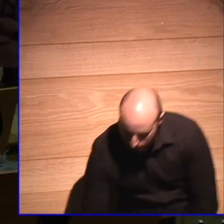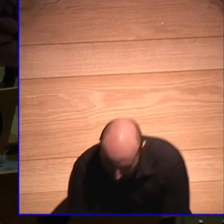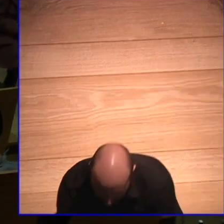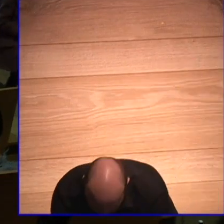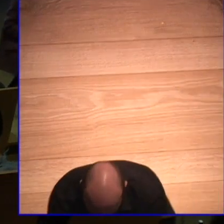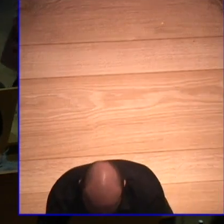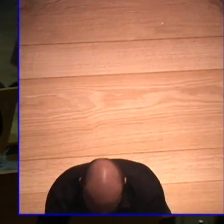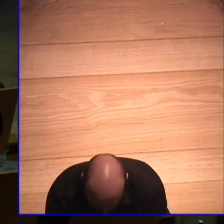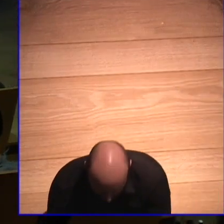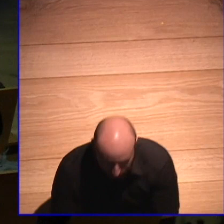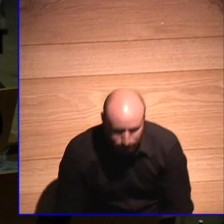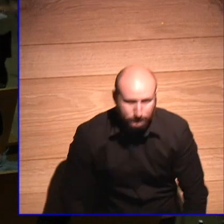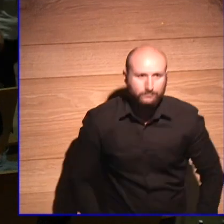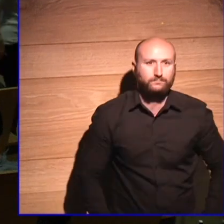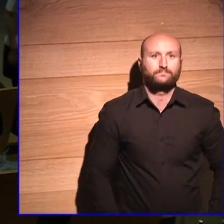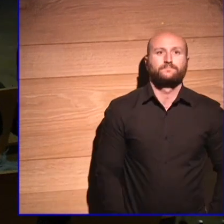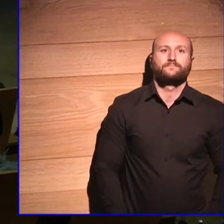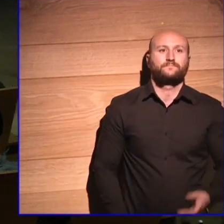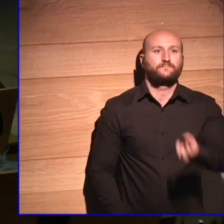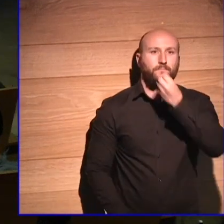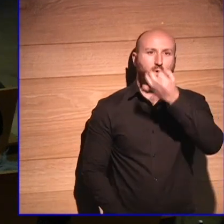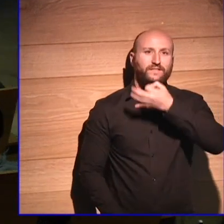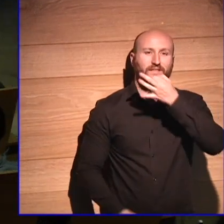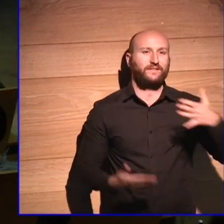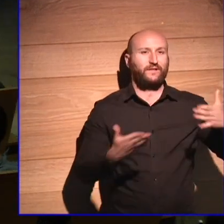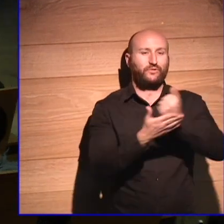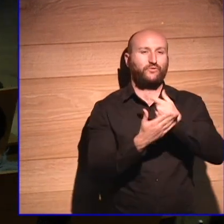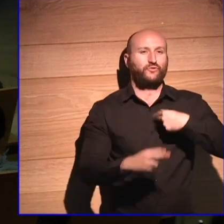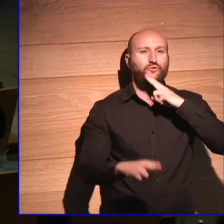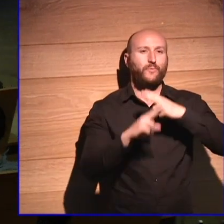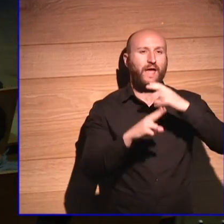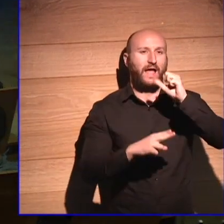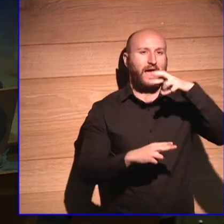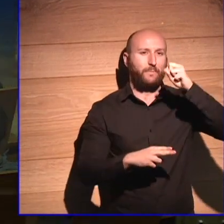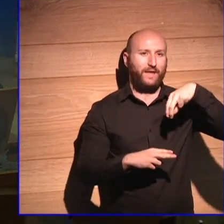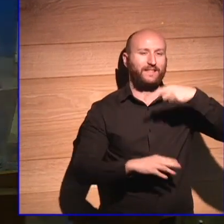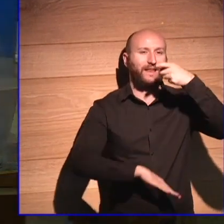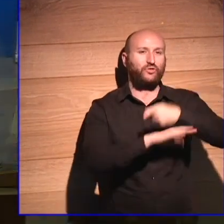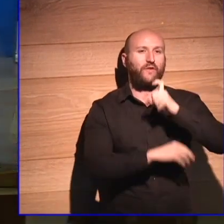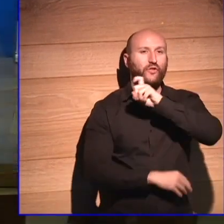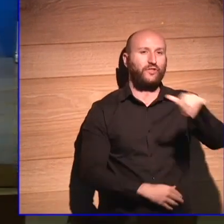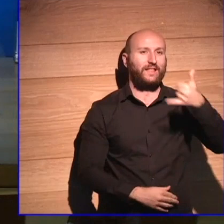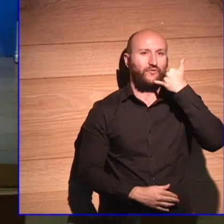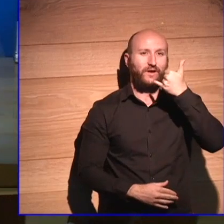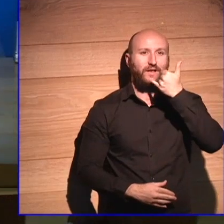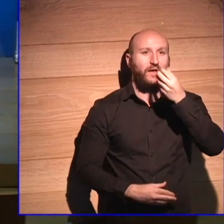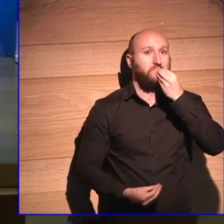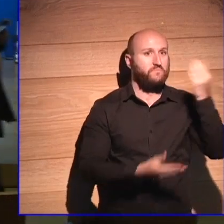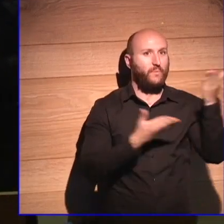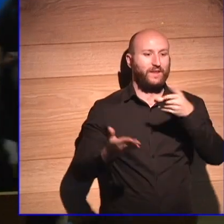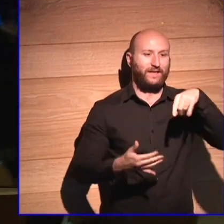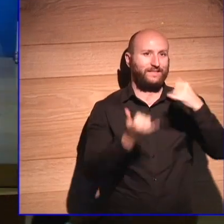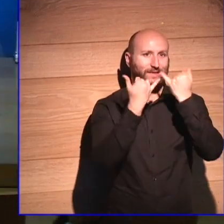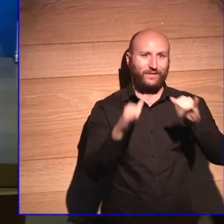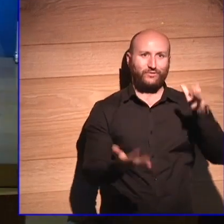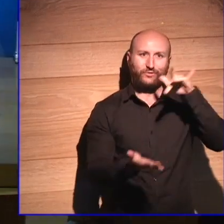Buenas tardes a todos. Soy Carmen Morenés, directora de Fundación Telefónica, y quería daros la bienvenida a este evento que